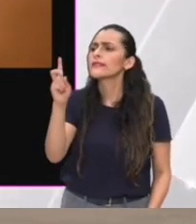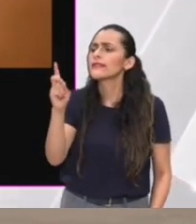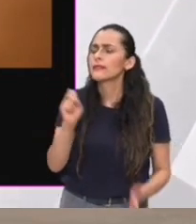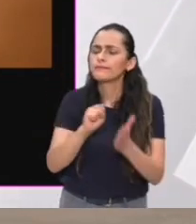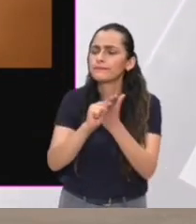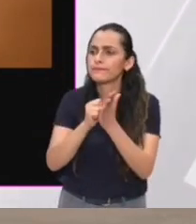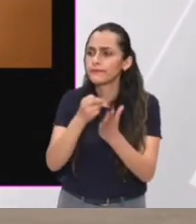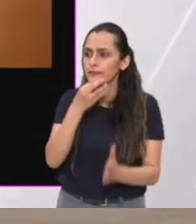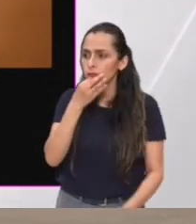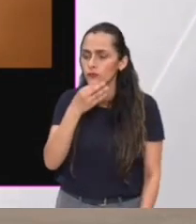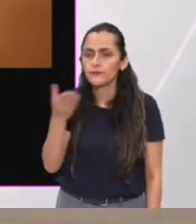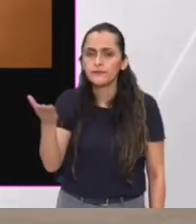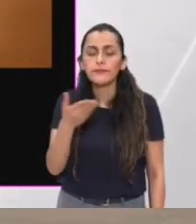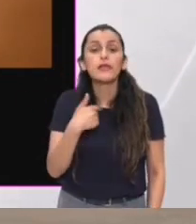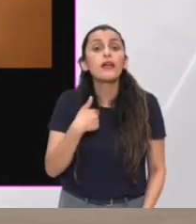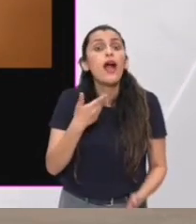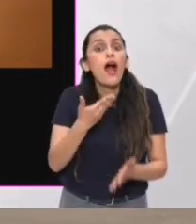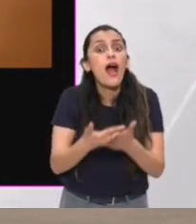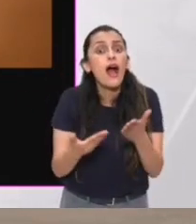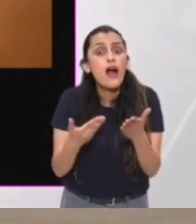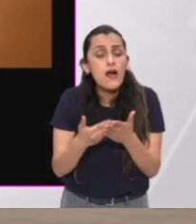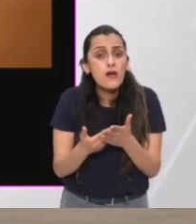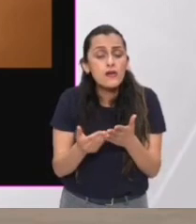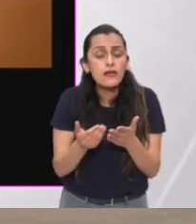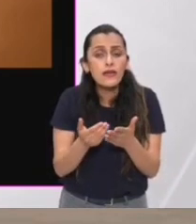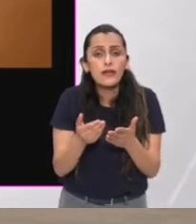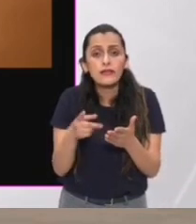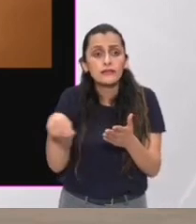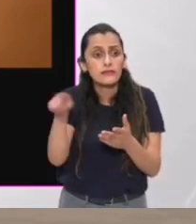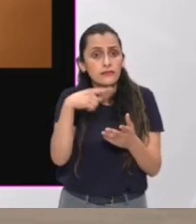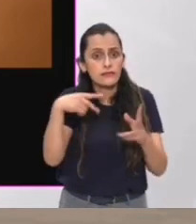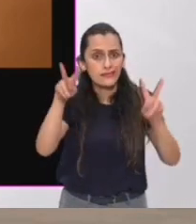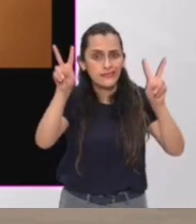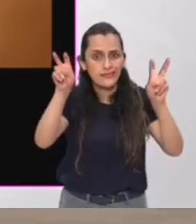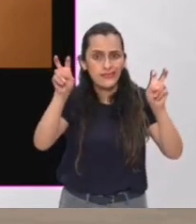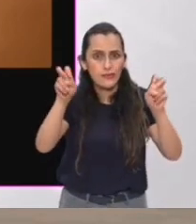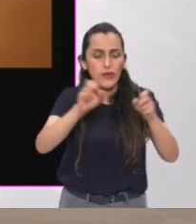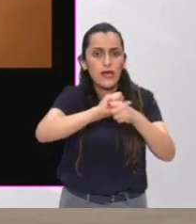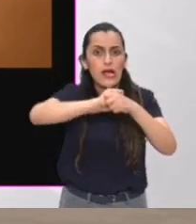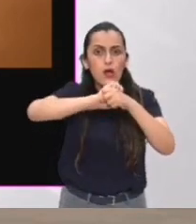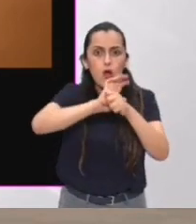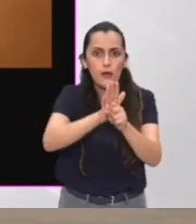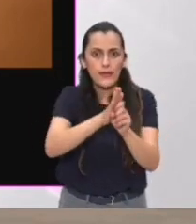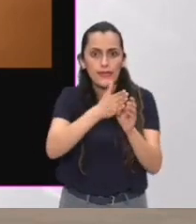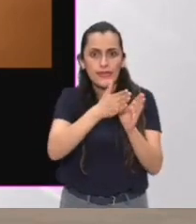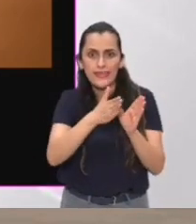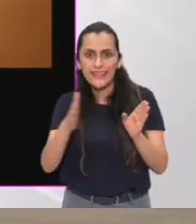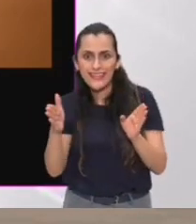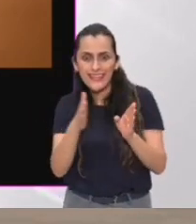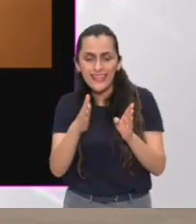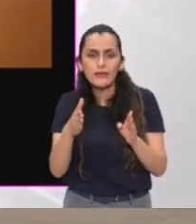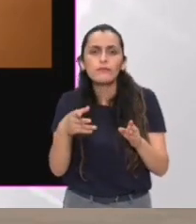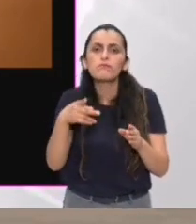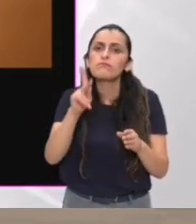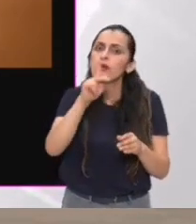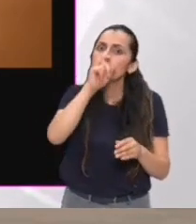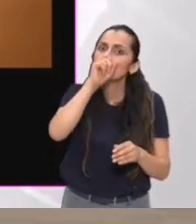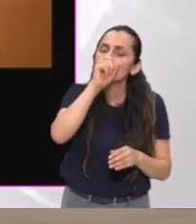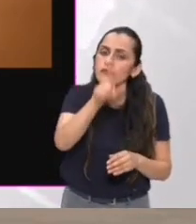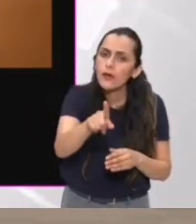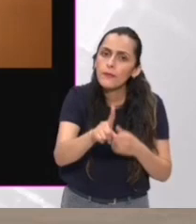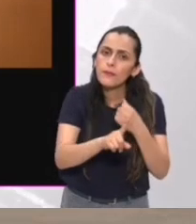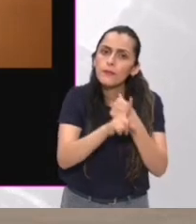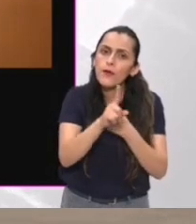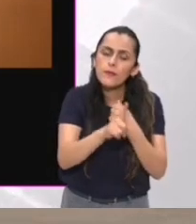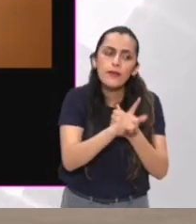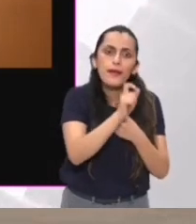segundos. En este momento estamos escuchando de todo mundo el tema tan grave de la pandemia, pero paralelo a él, este tema de